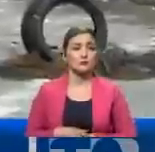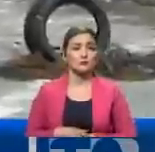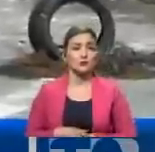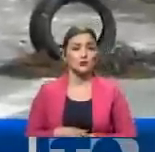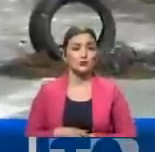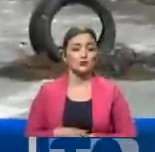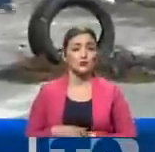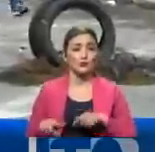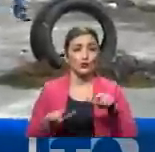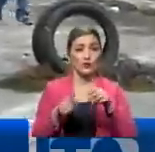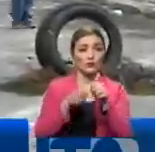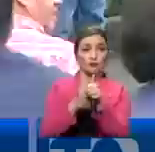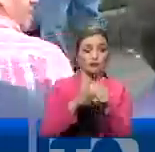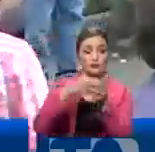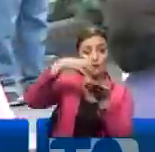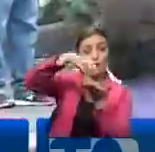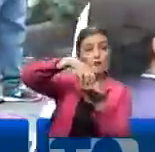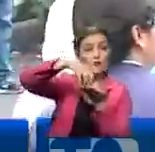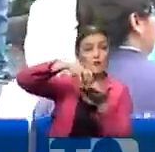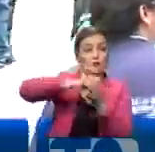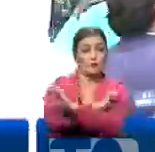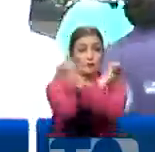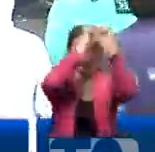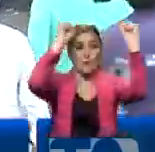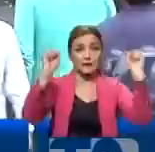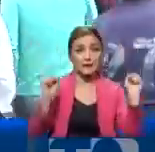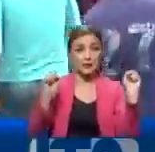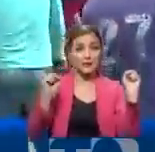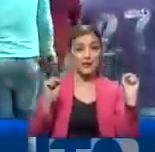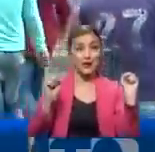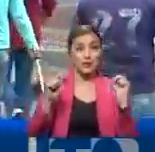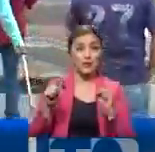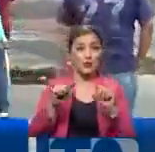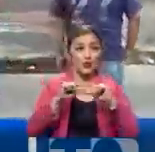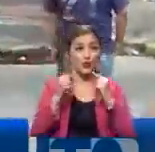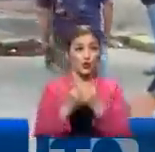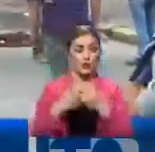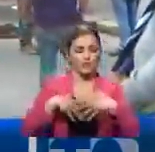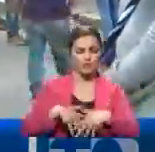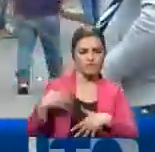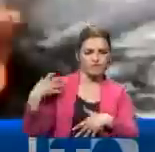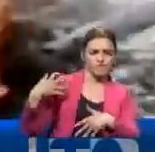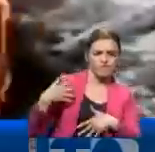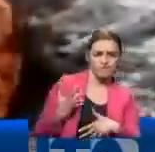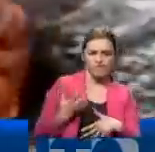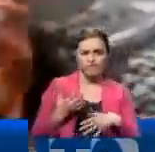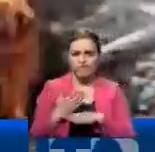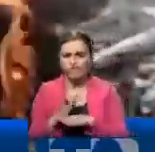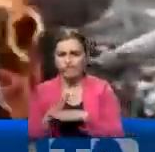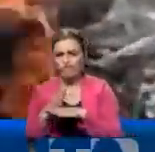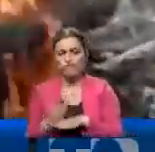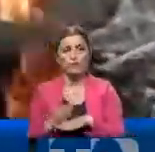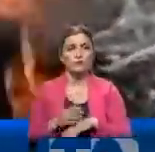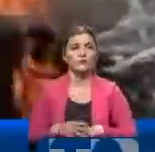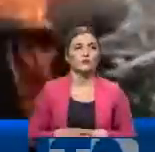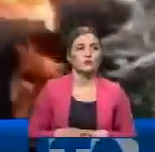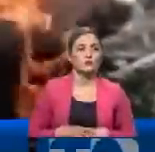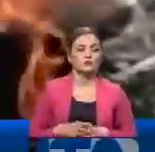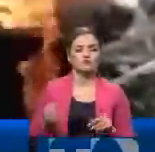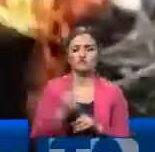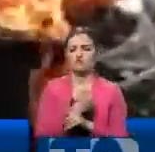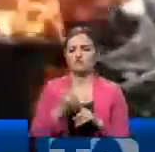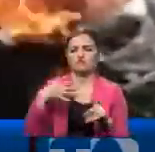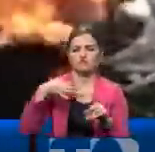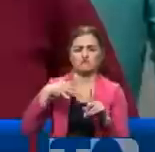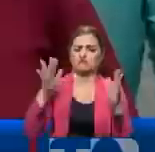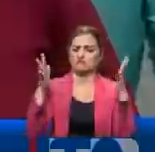En las zonas aledañas de Cayambe desde la mañana se iban formando pequeños focos de protesta que ventajosamente no terminaron